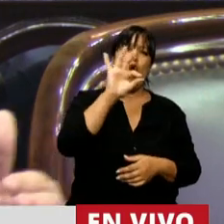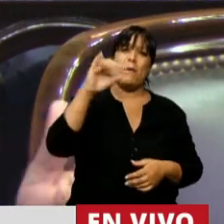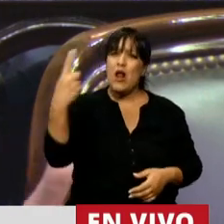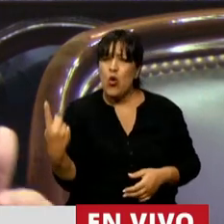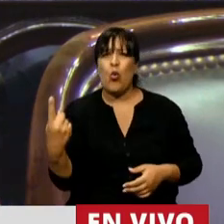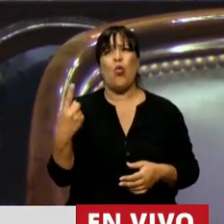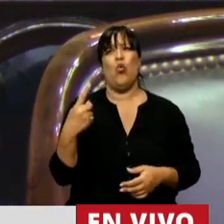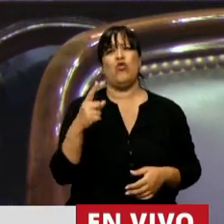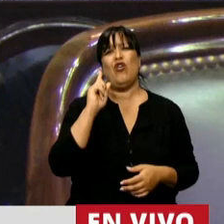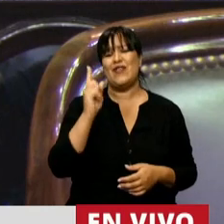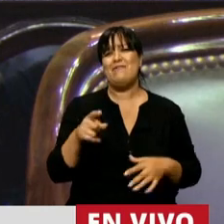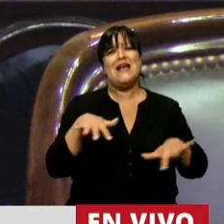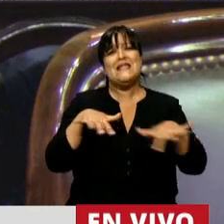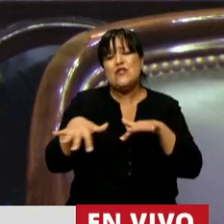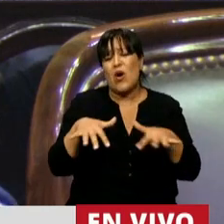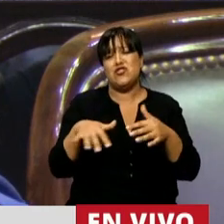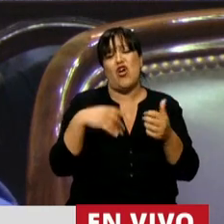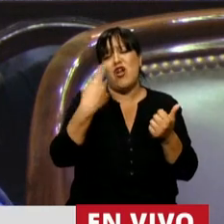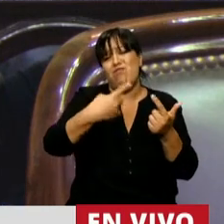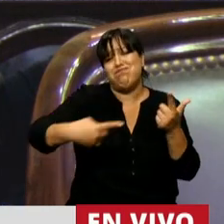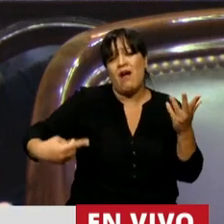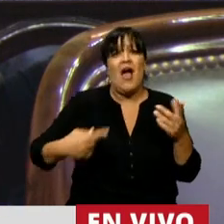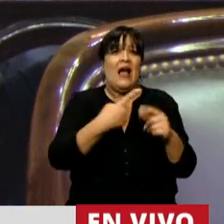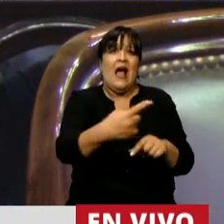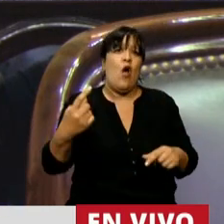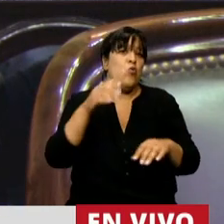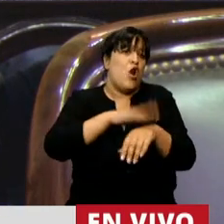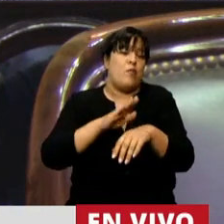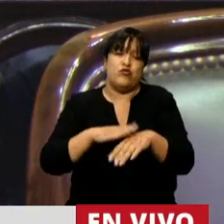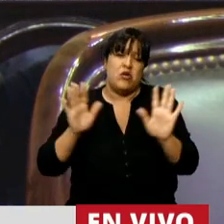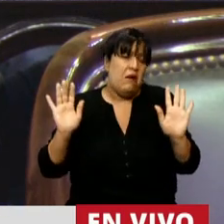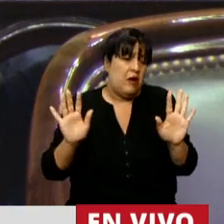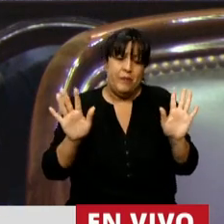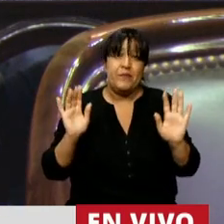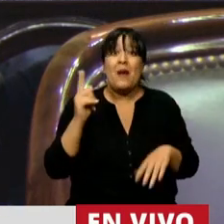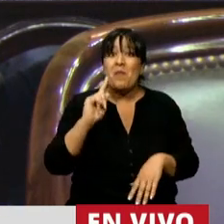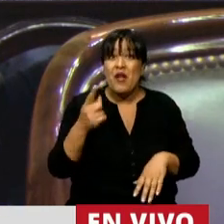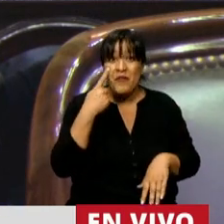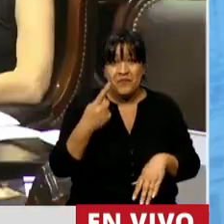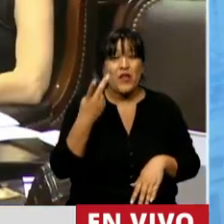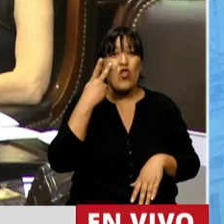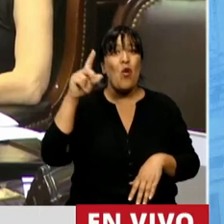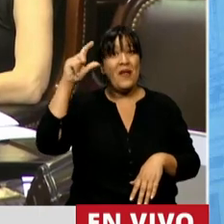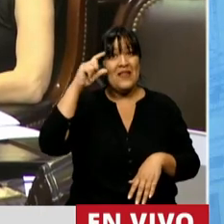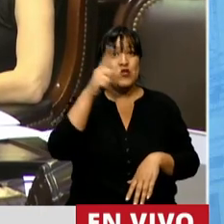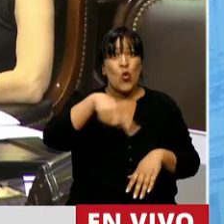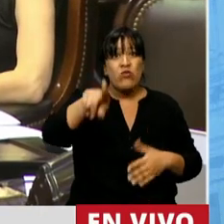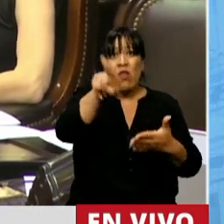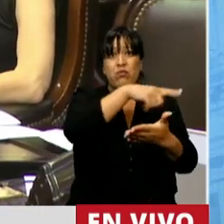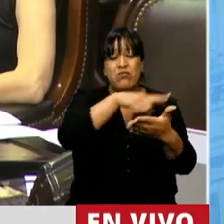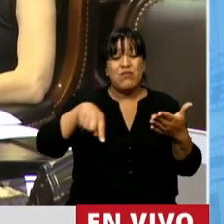de un desaguisado de situaciones donde cada uno no haremos parte de lo que corresponde, pero vean, en el año 2010 ustedes vetaron la ley